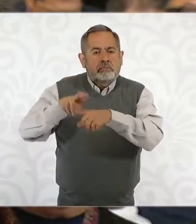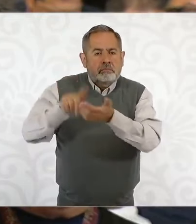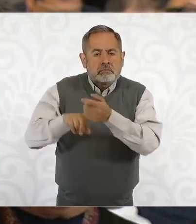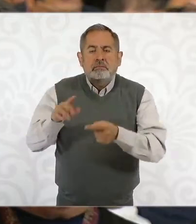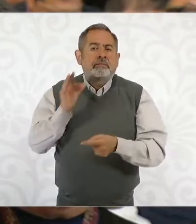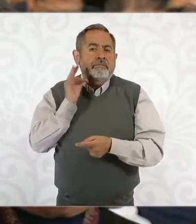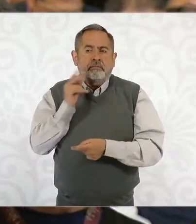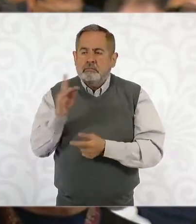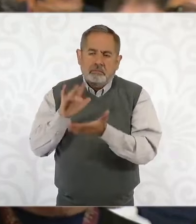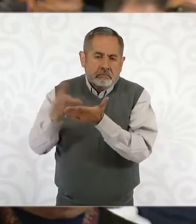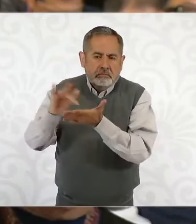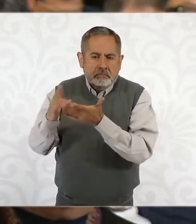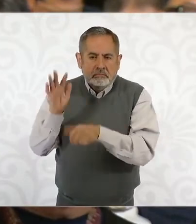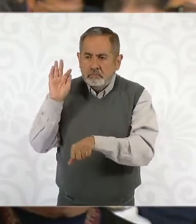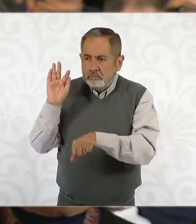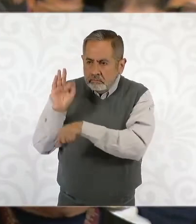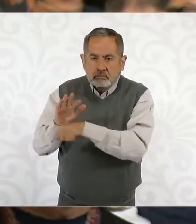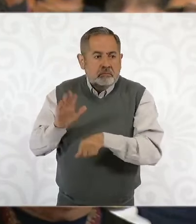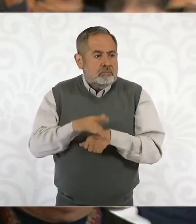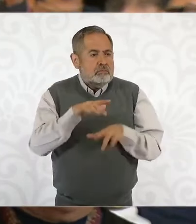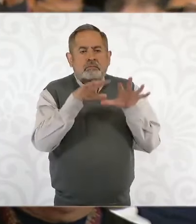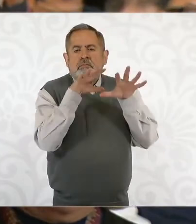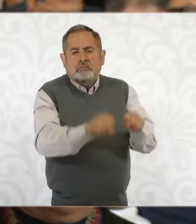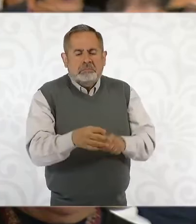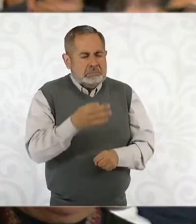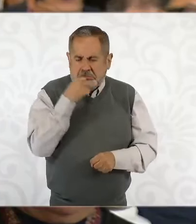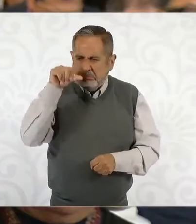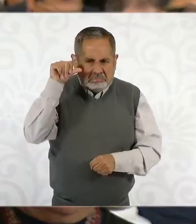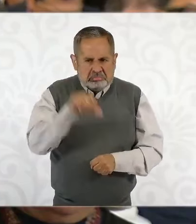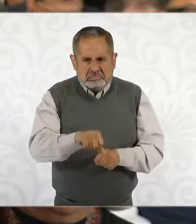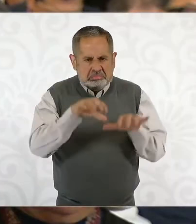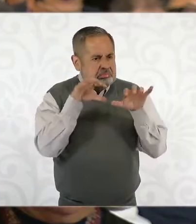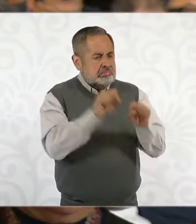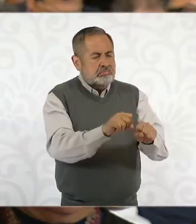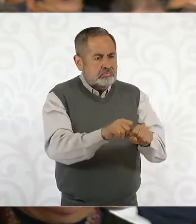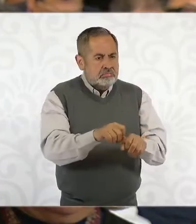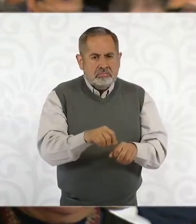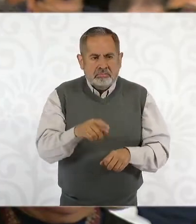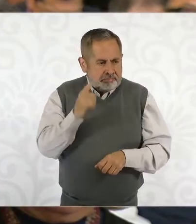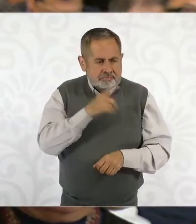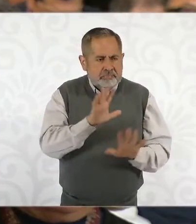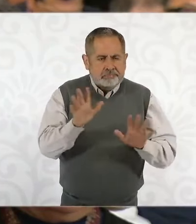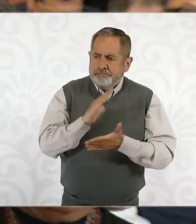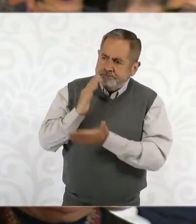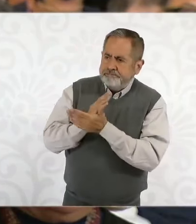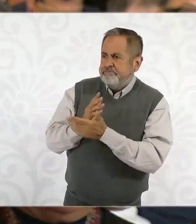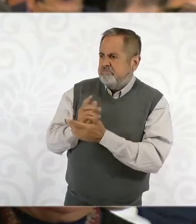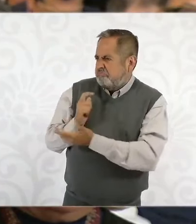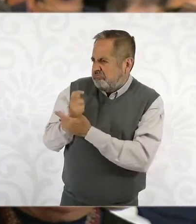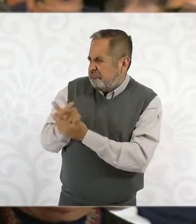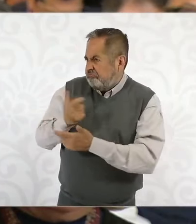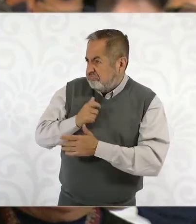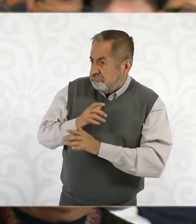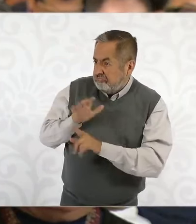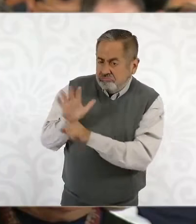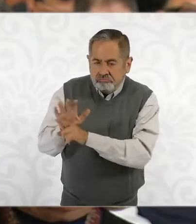Luis Cervantes Martínez y el secretario Omar García Harfuch por la rápida respuesta a sus demandas para detener las extorsiones, incluidos un gran